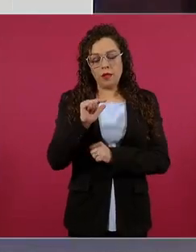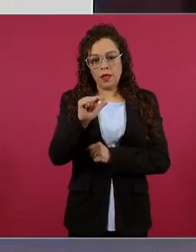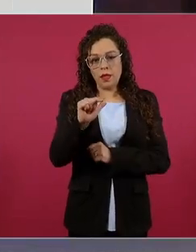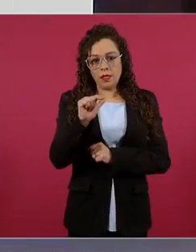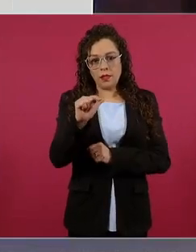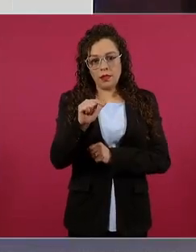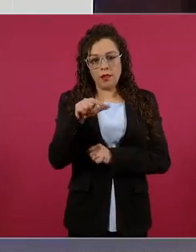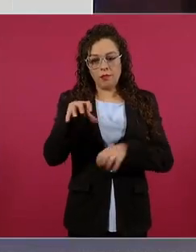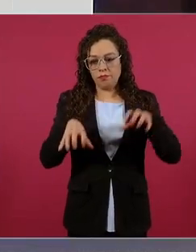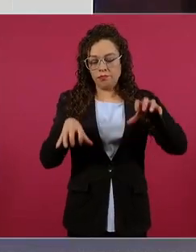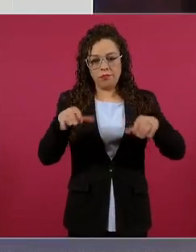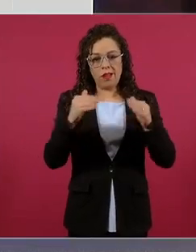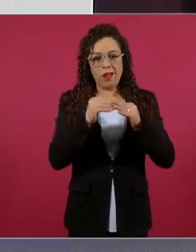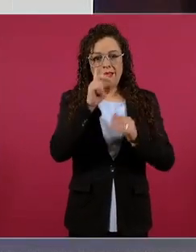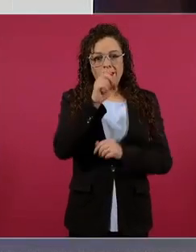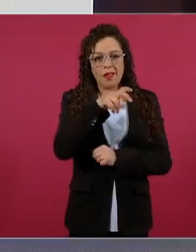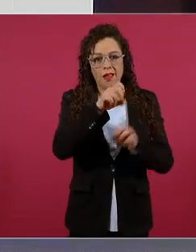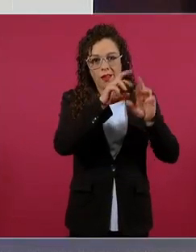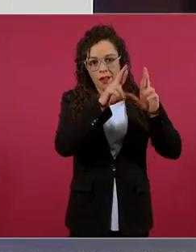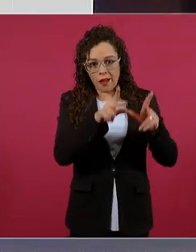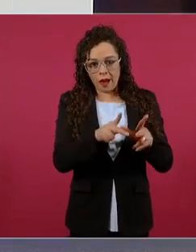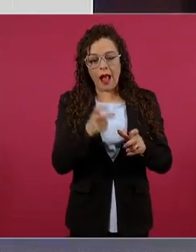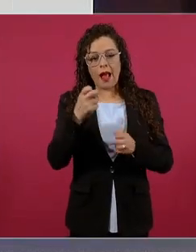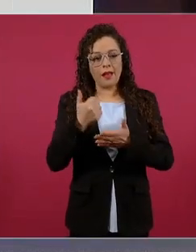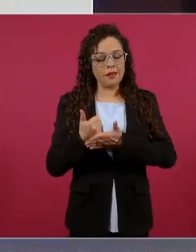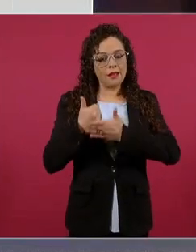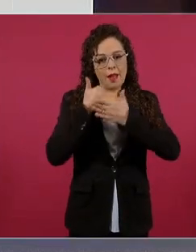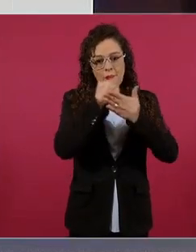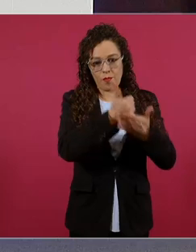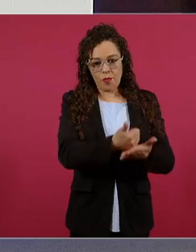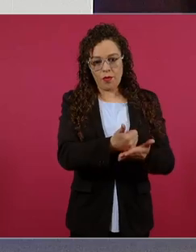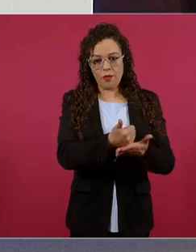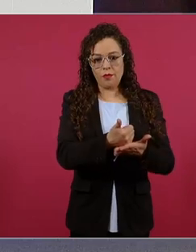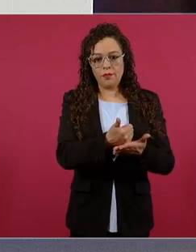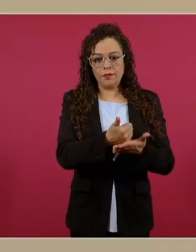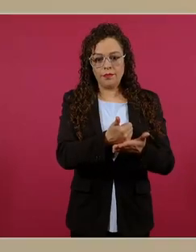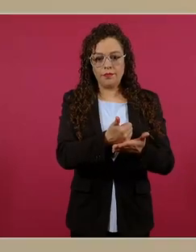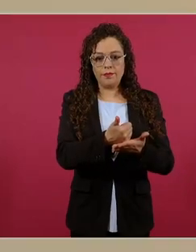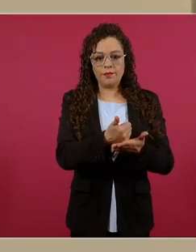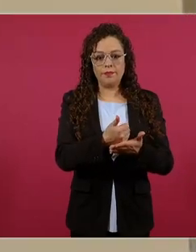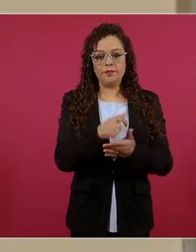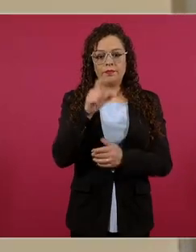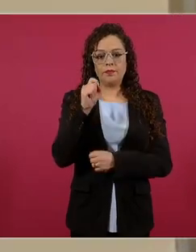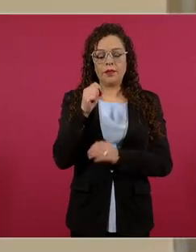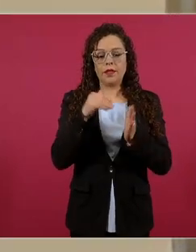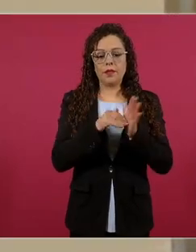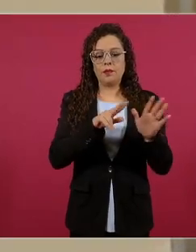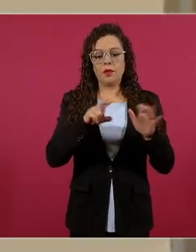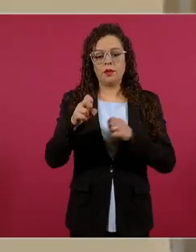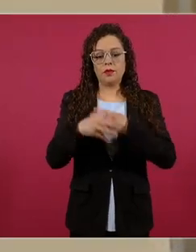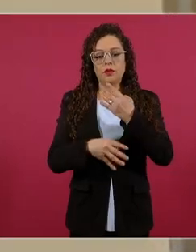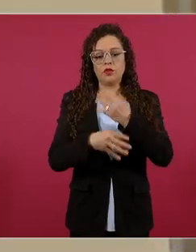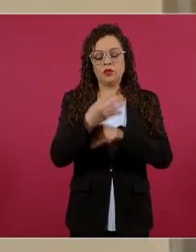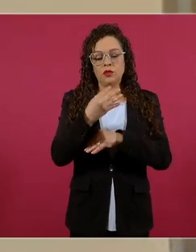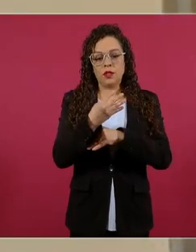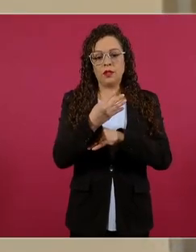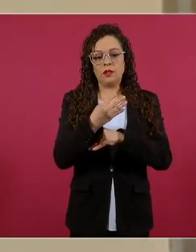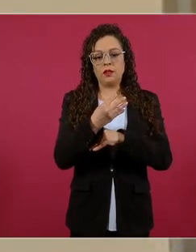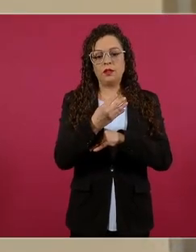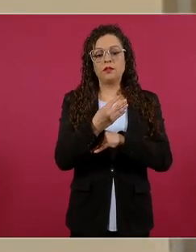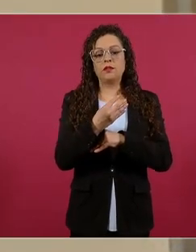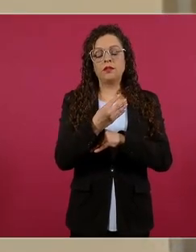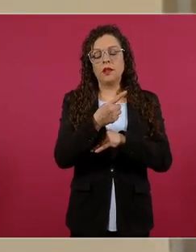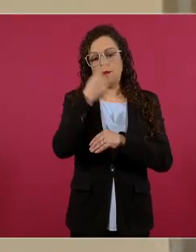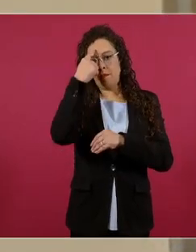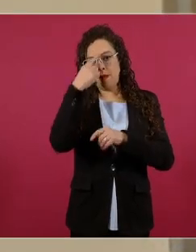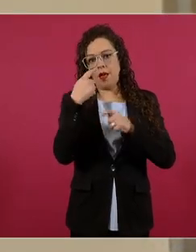apoyos de mejoramiento de vivienda, 21.814, y de ampliación o vivienda nueva,